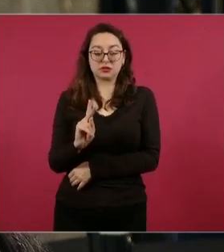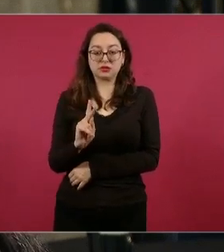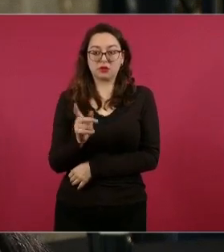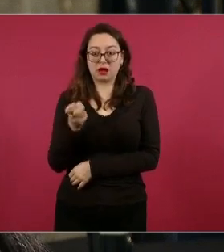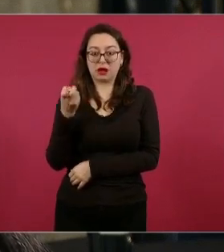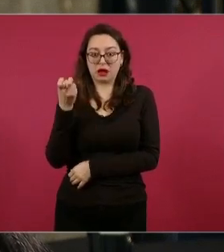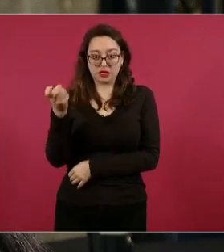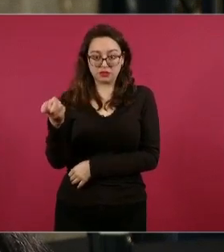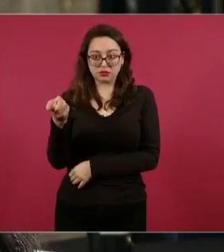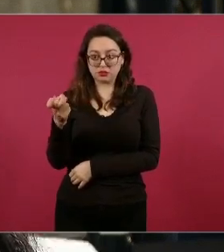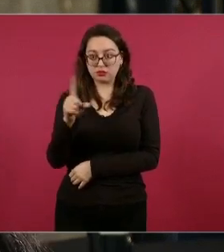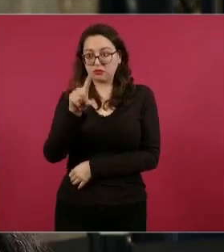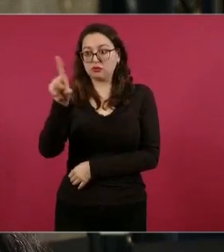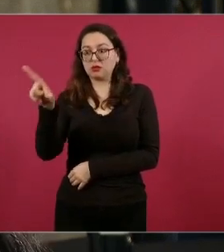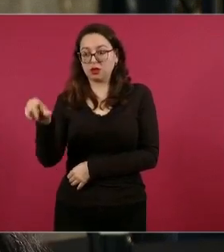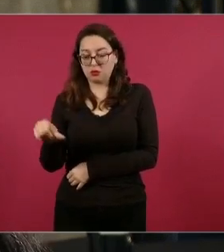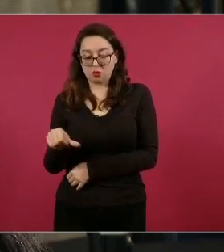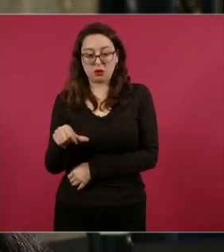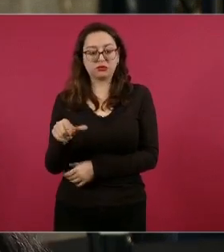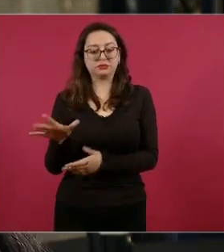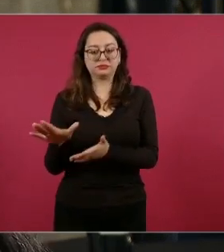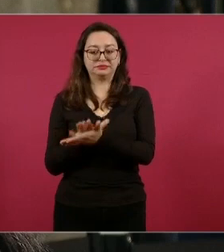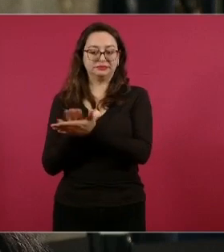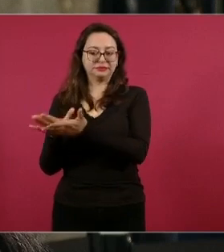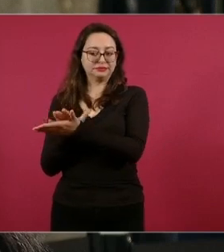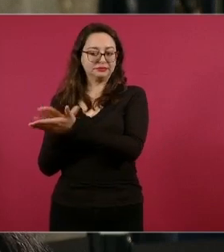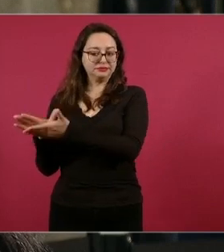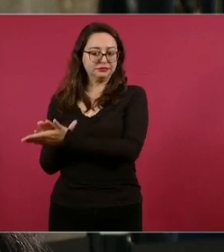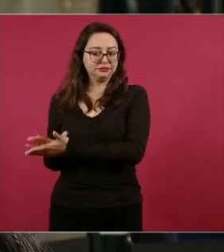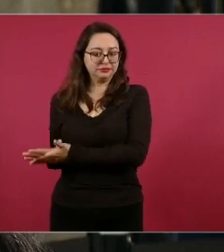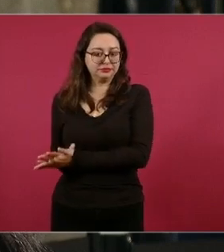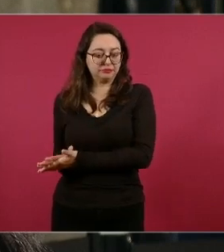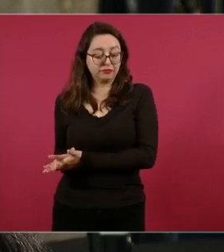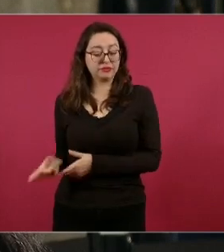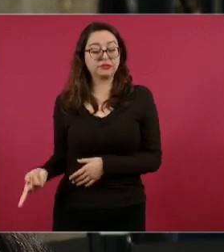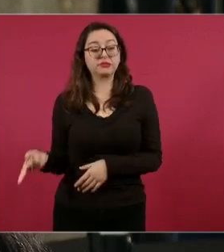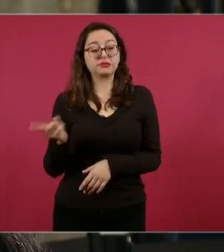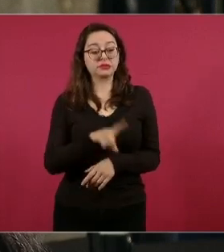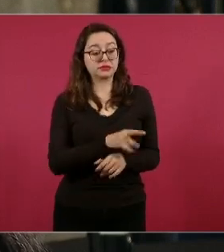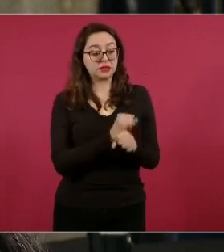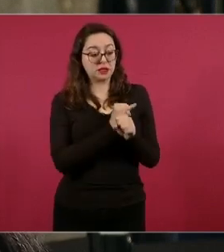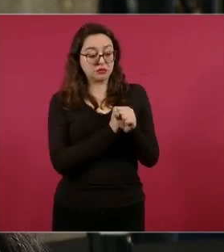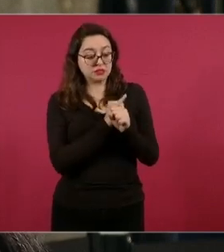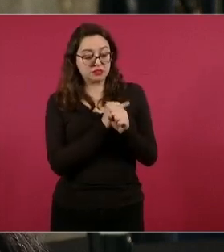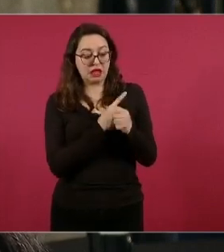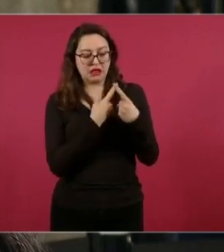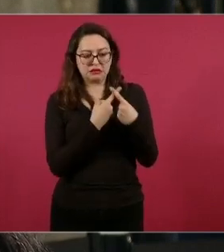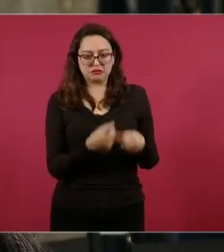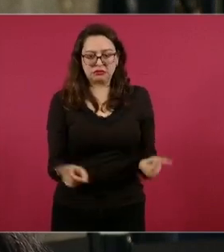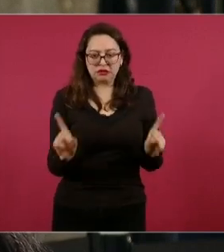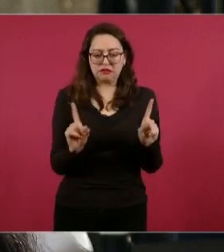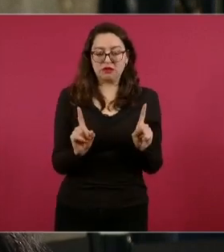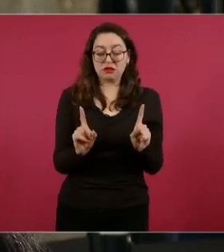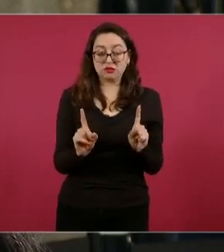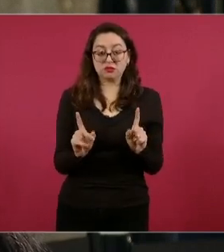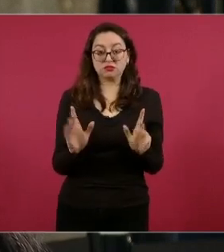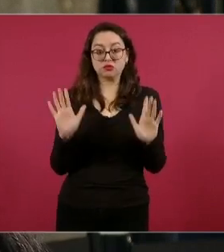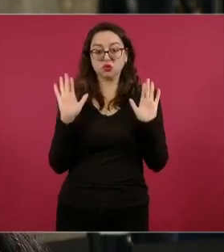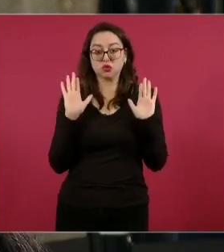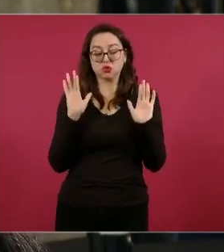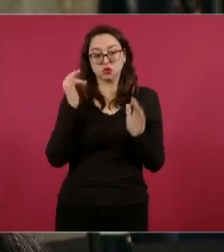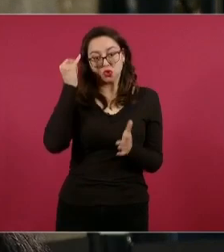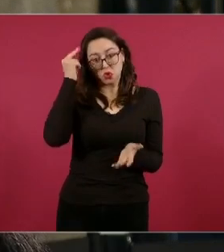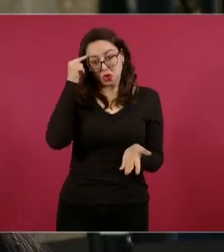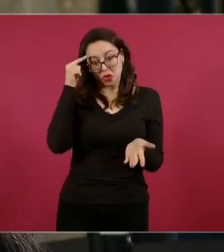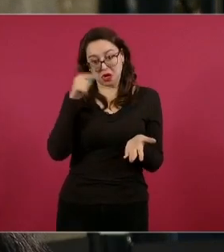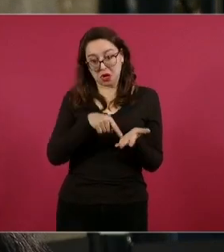armó la carpeta de investigación desde el inicio. Entonces, yo quiero suponer que armaron otro